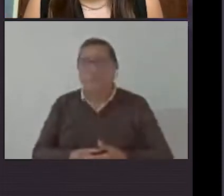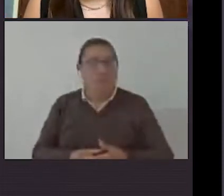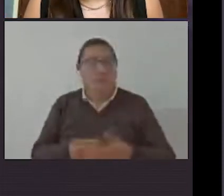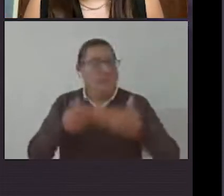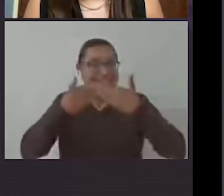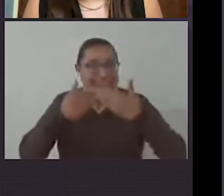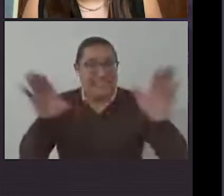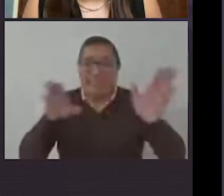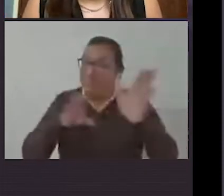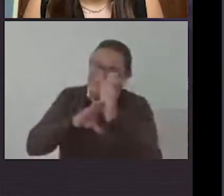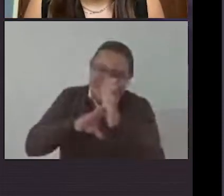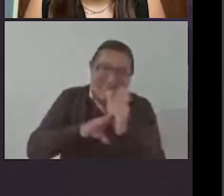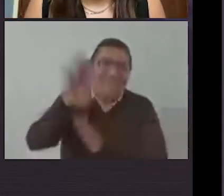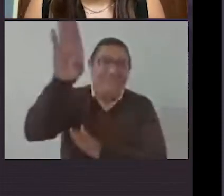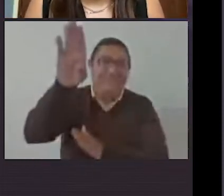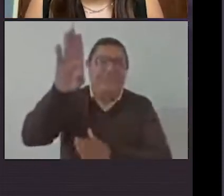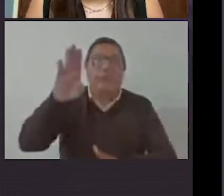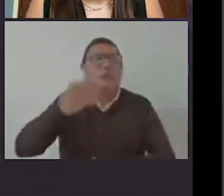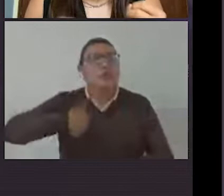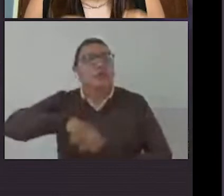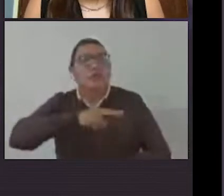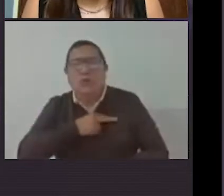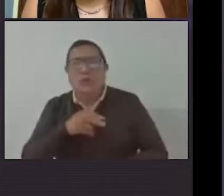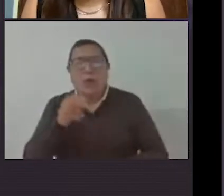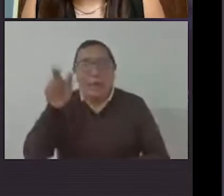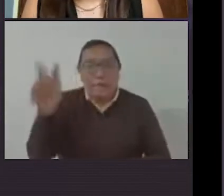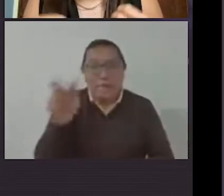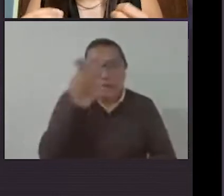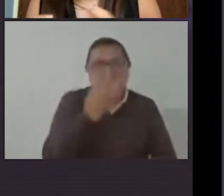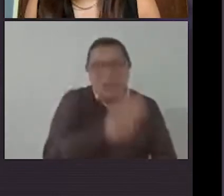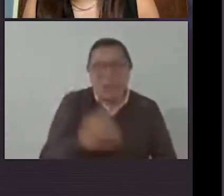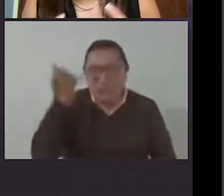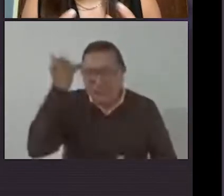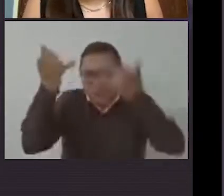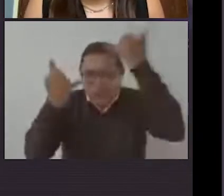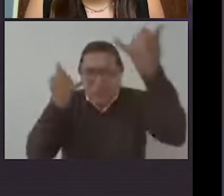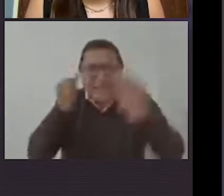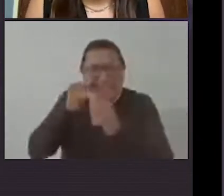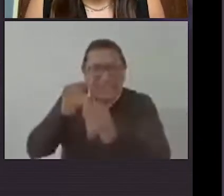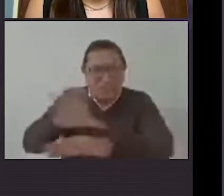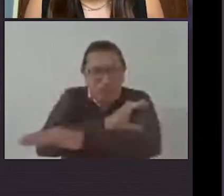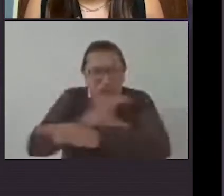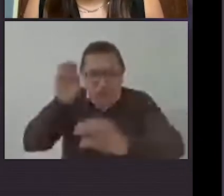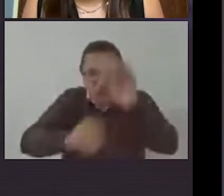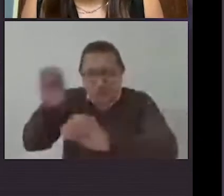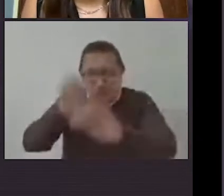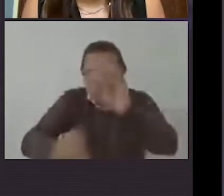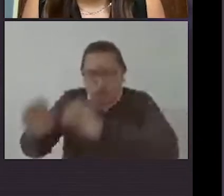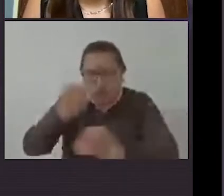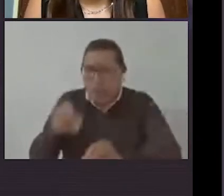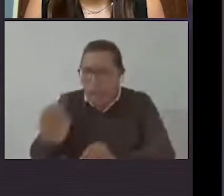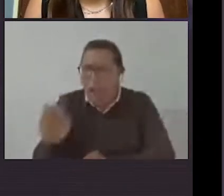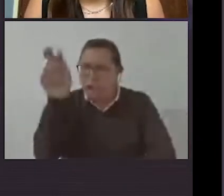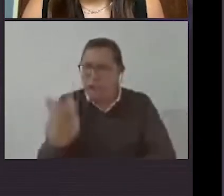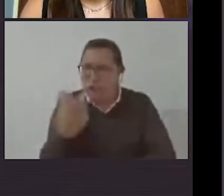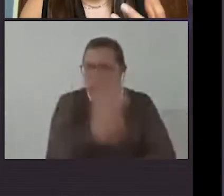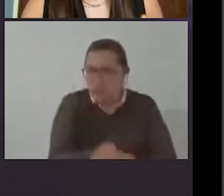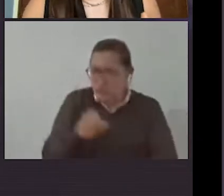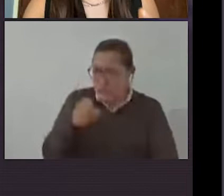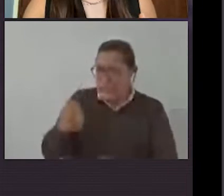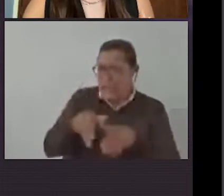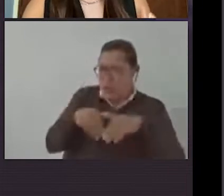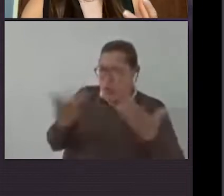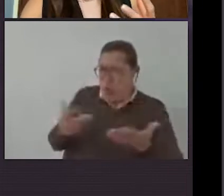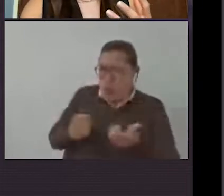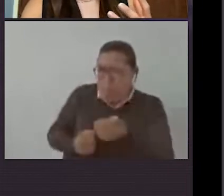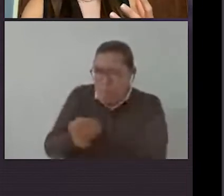más podemos hacer por nuestra comunidad de desarrolladores, cómo podemos impactar más sus vidas y las de nuestros socios en Turing. Ahí